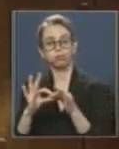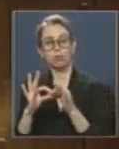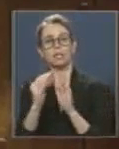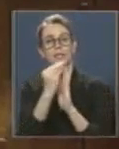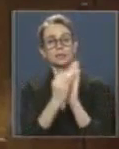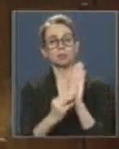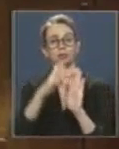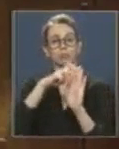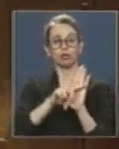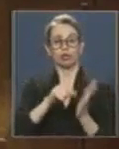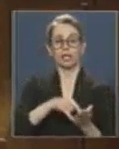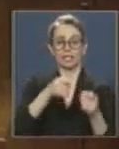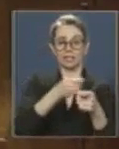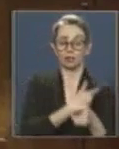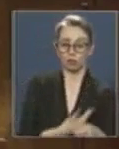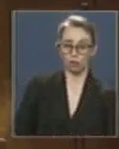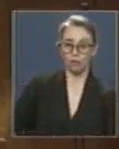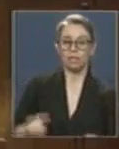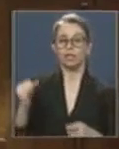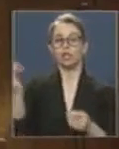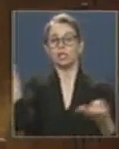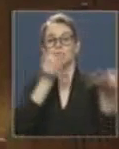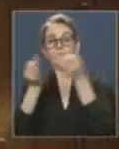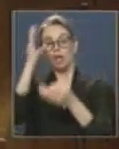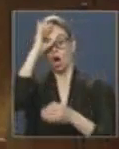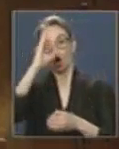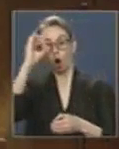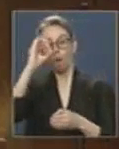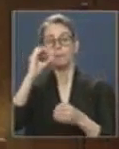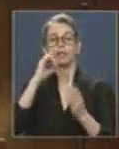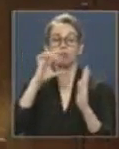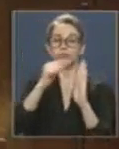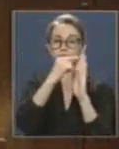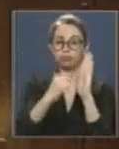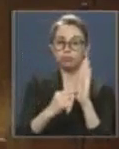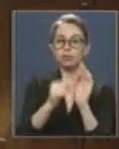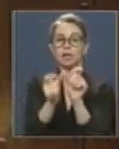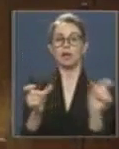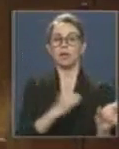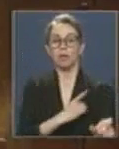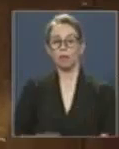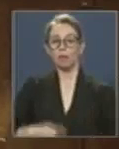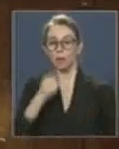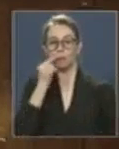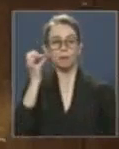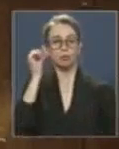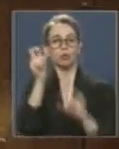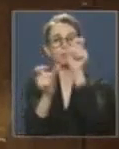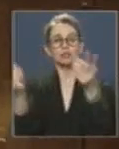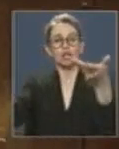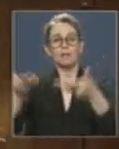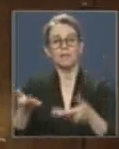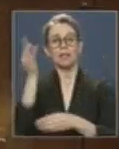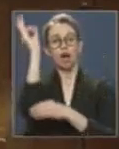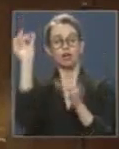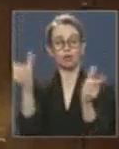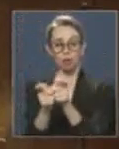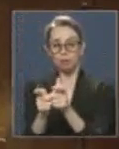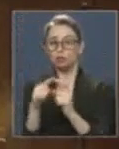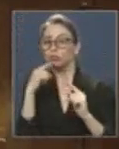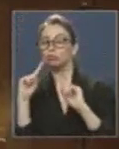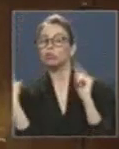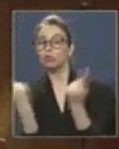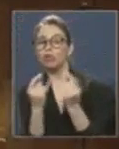contenidos en el mensaje y las opiniones y observaciones planteadas por los invitados y los colegas diputados y diputadas, fueron de parecer de aprobar la